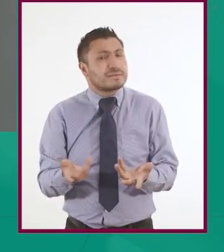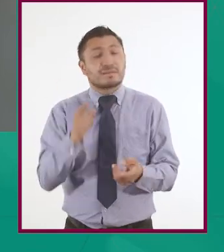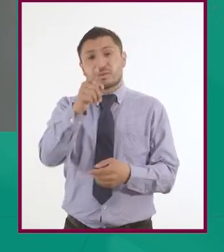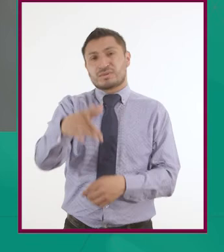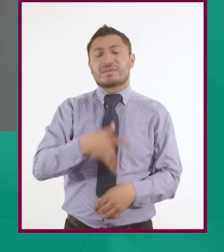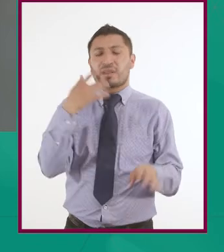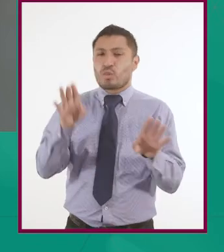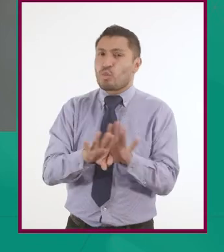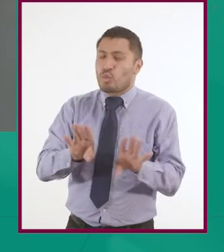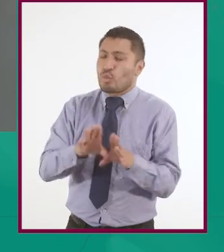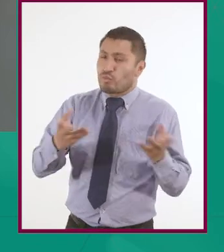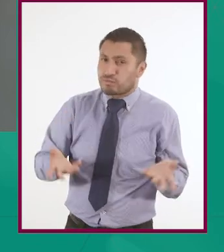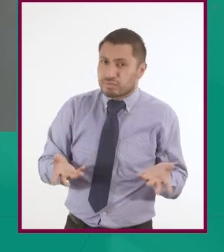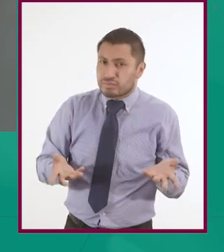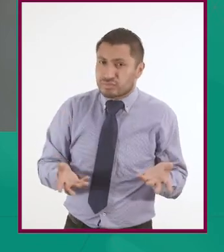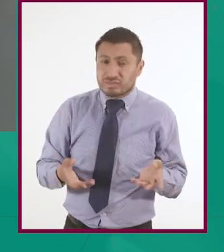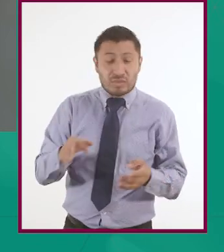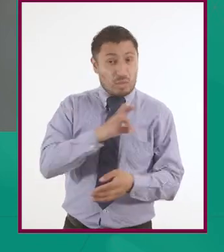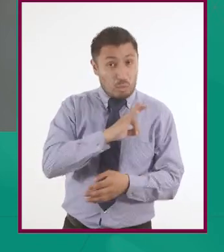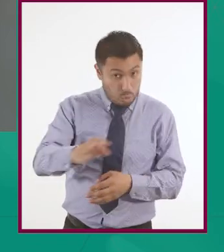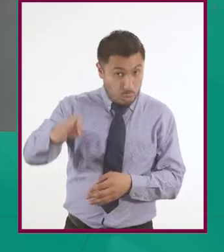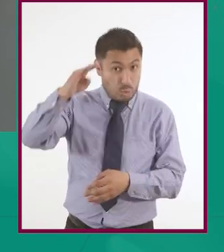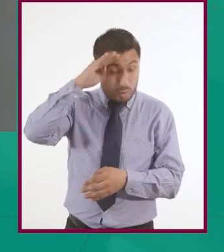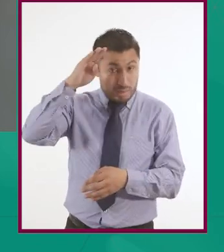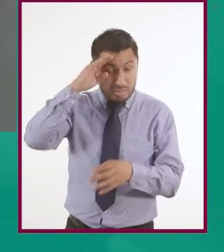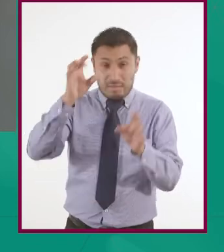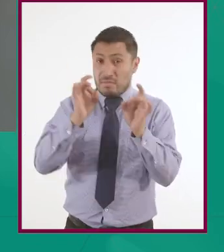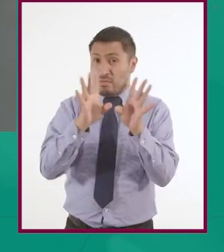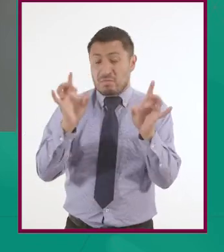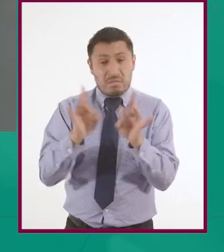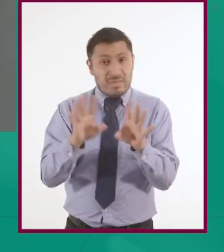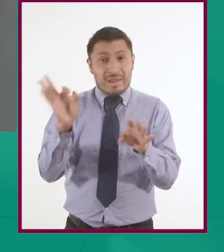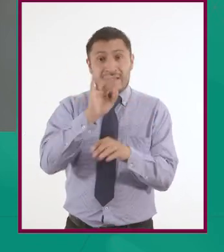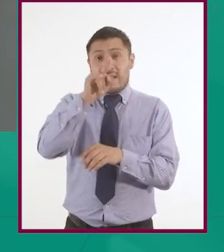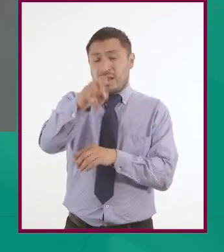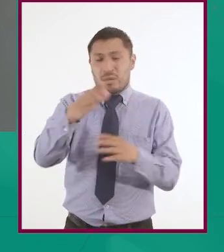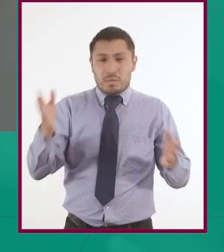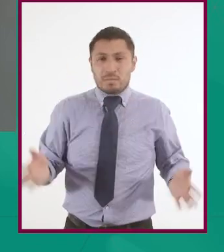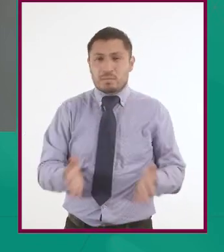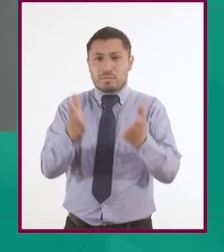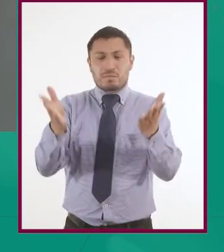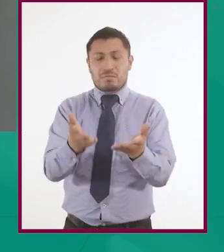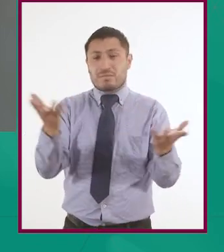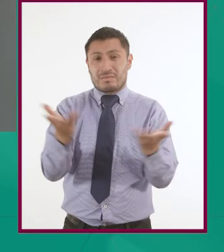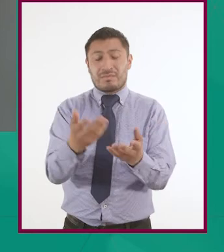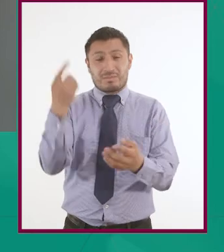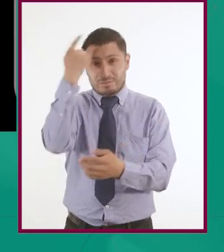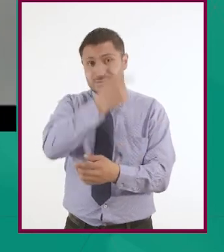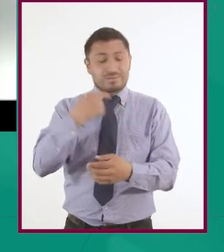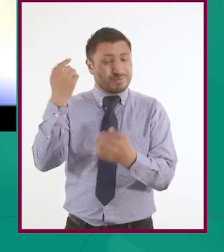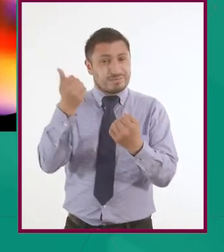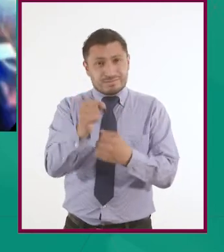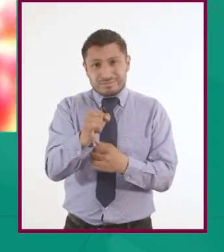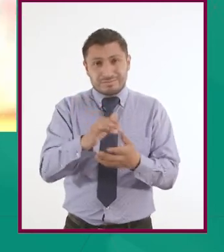te sentiste? ¿Puedes pensar en una situación que te haya impulsado a hacer ese gesto?